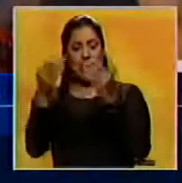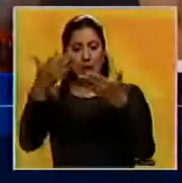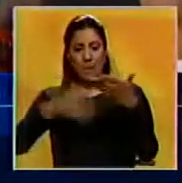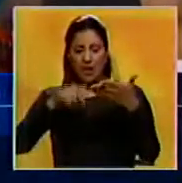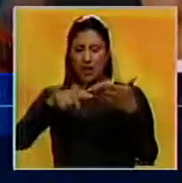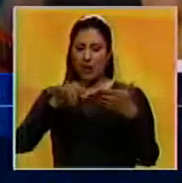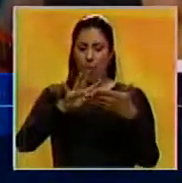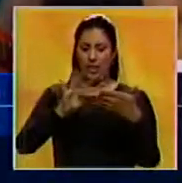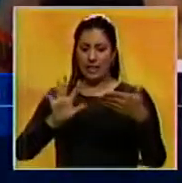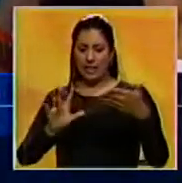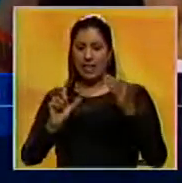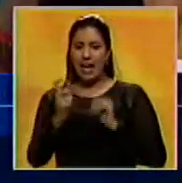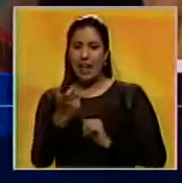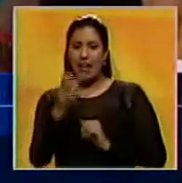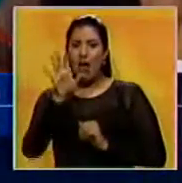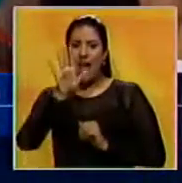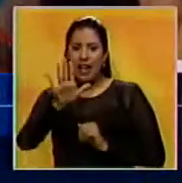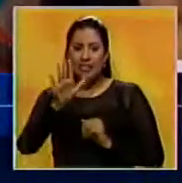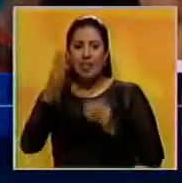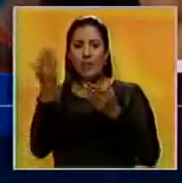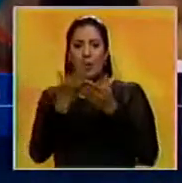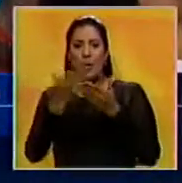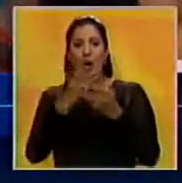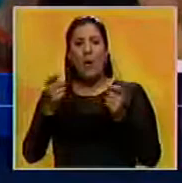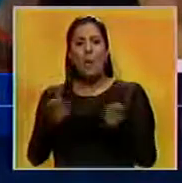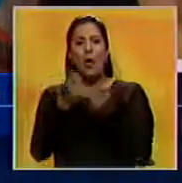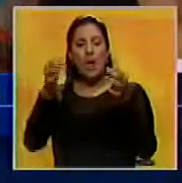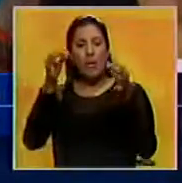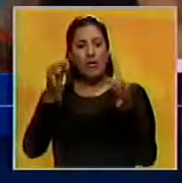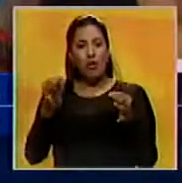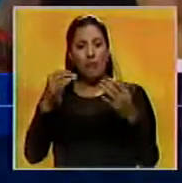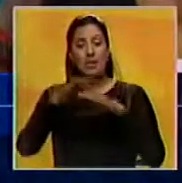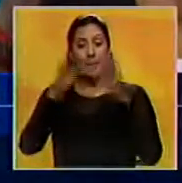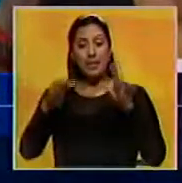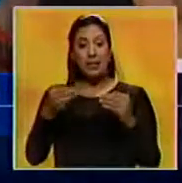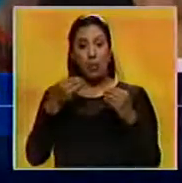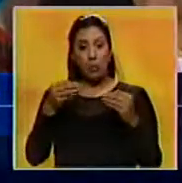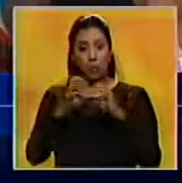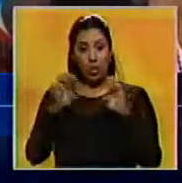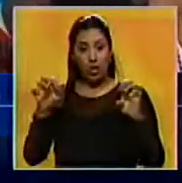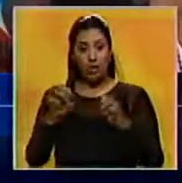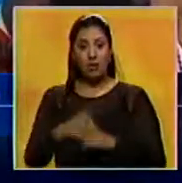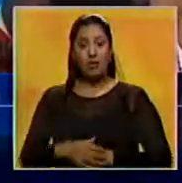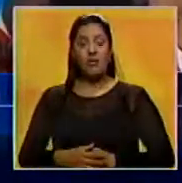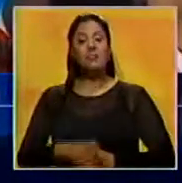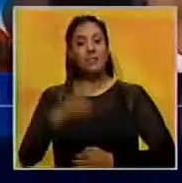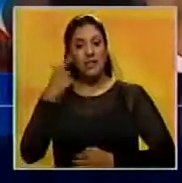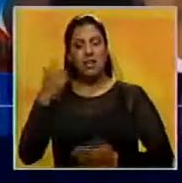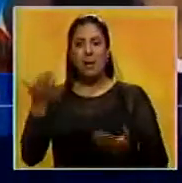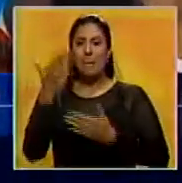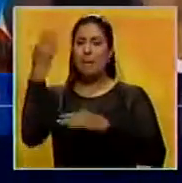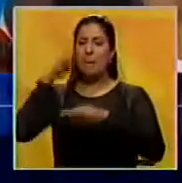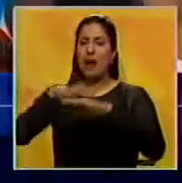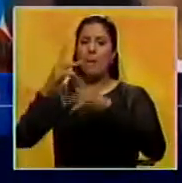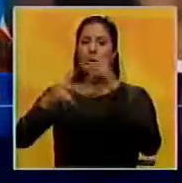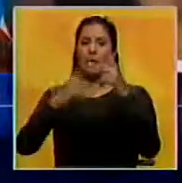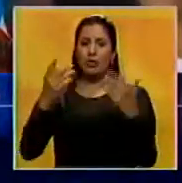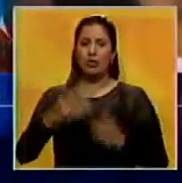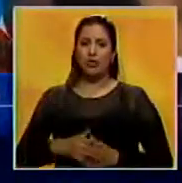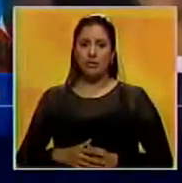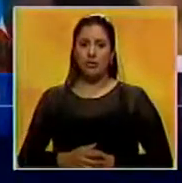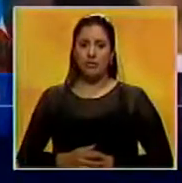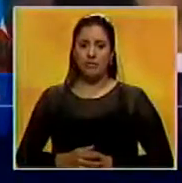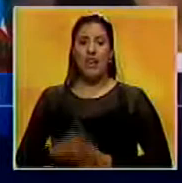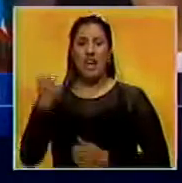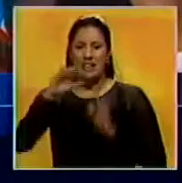del cuarto y quinto grado de la colección bicentenaria del programa de formación del Ministerio de Educación que explica la convocatoria al proceso. Para que la Asamblea